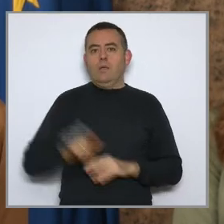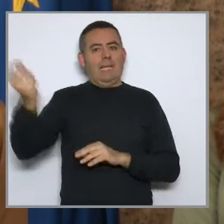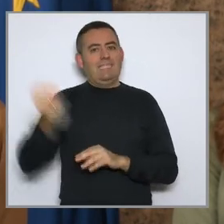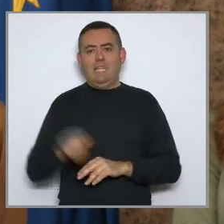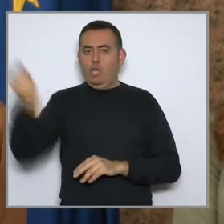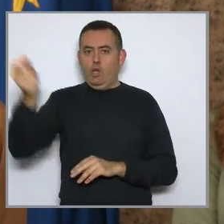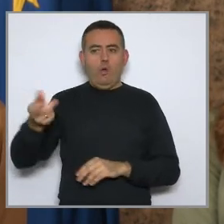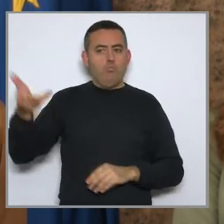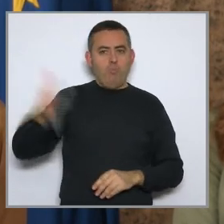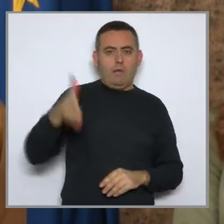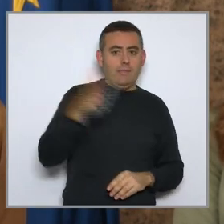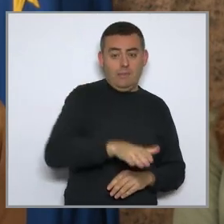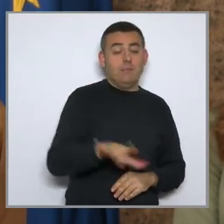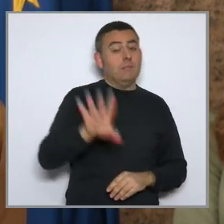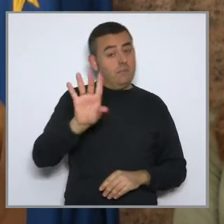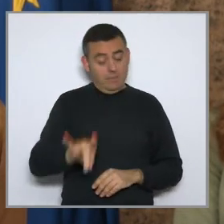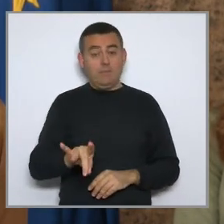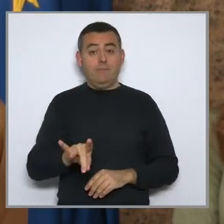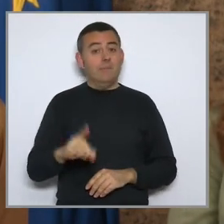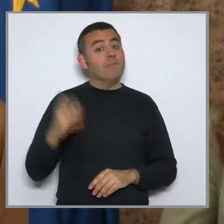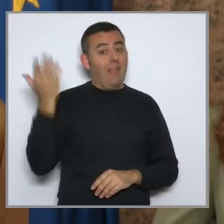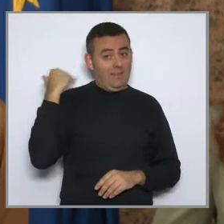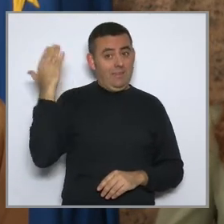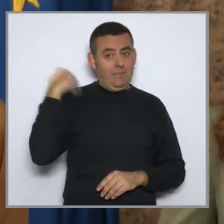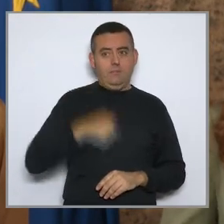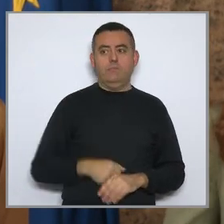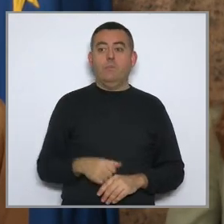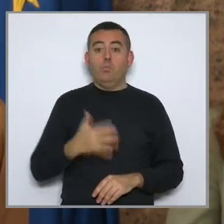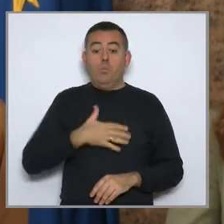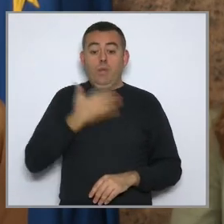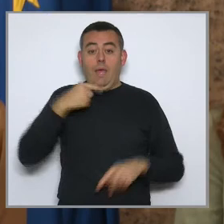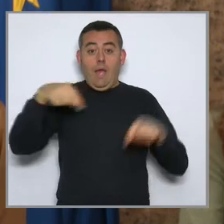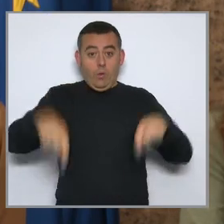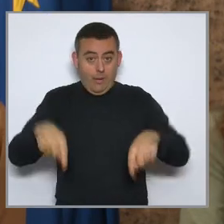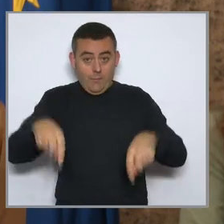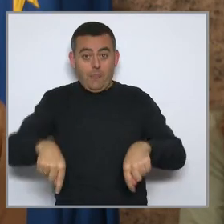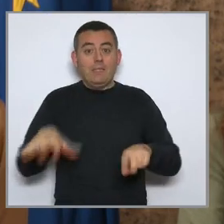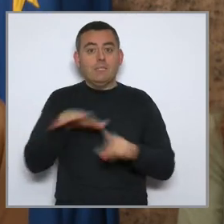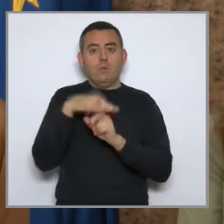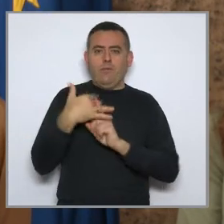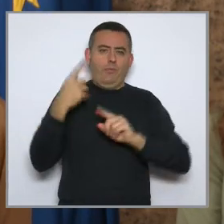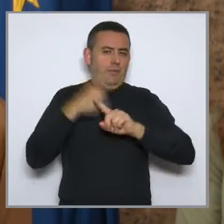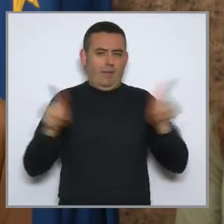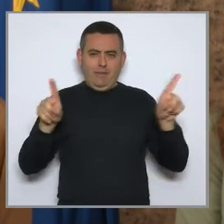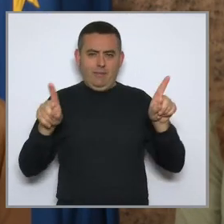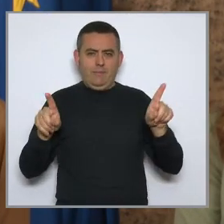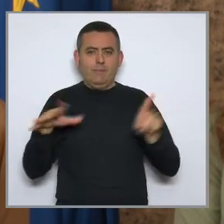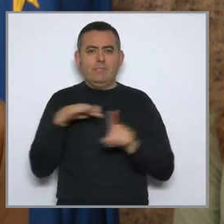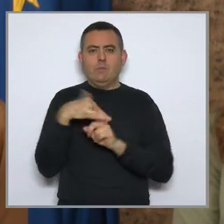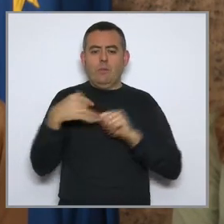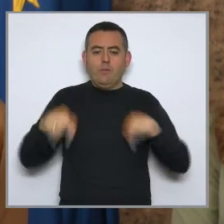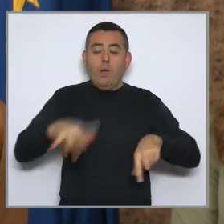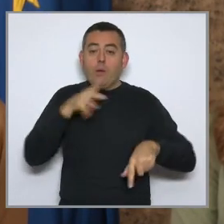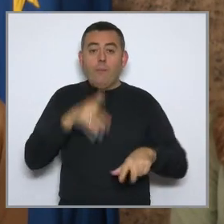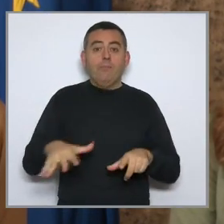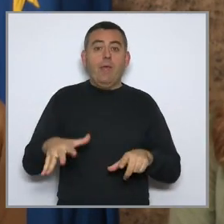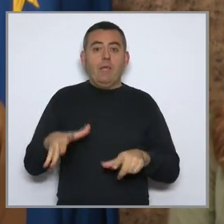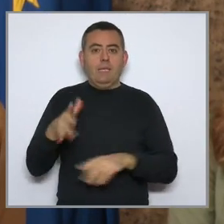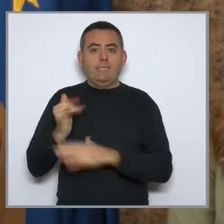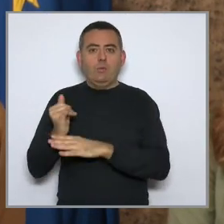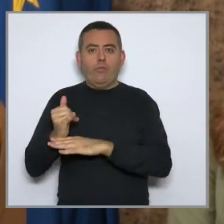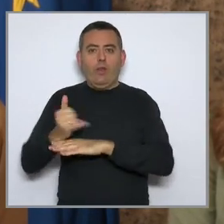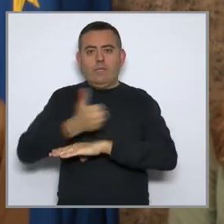en España hay instituciones democráticas con las que se puede estar de acuerdo o no, y desde luego el señor Puigdemont, como todas